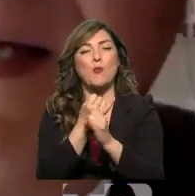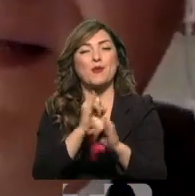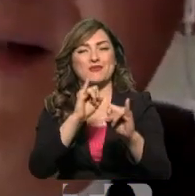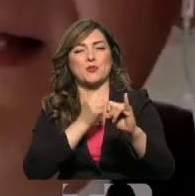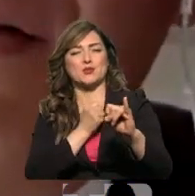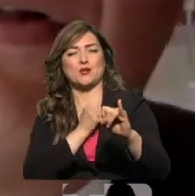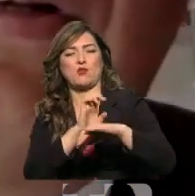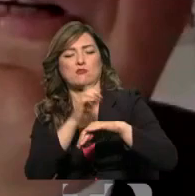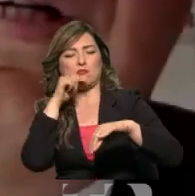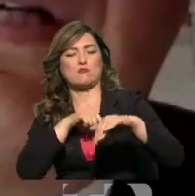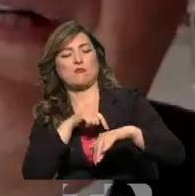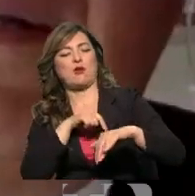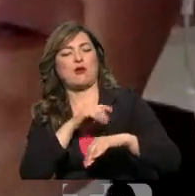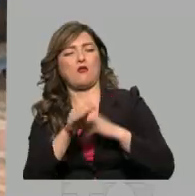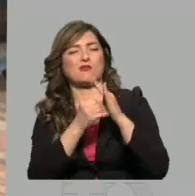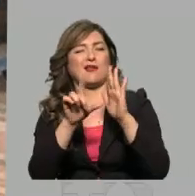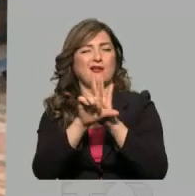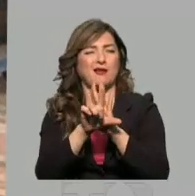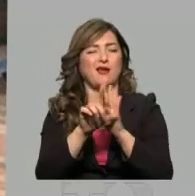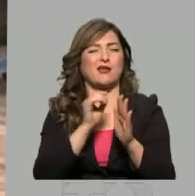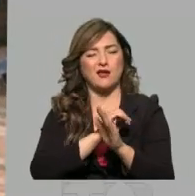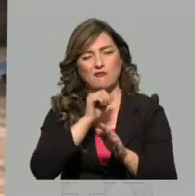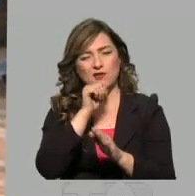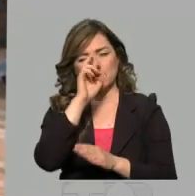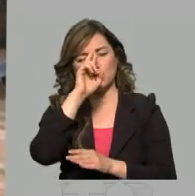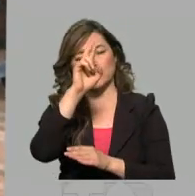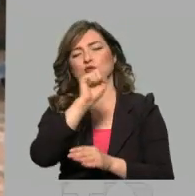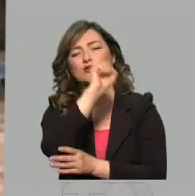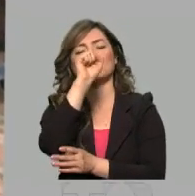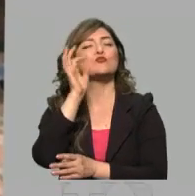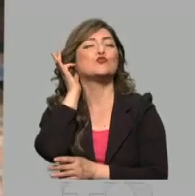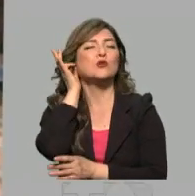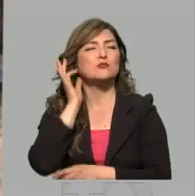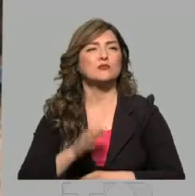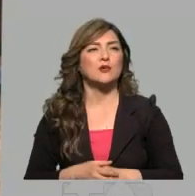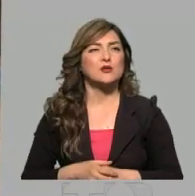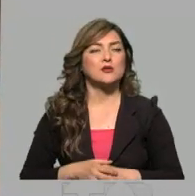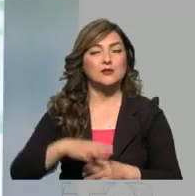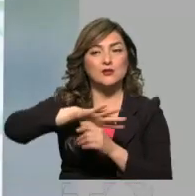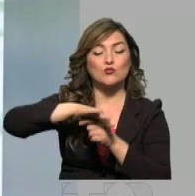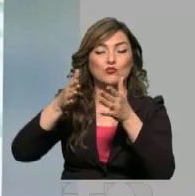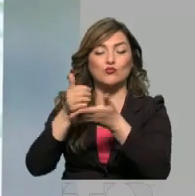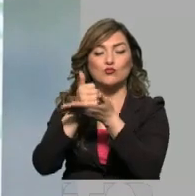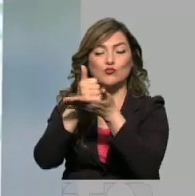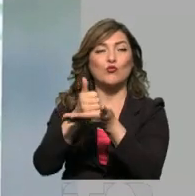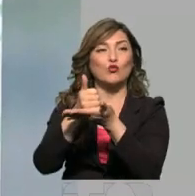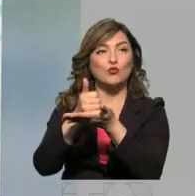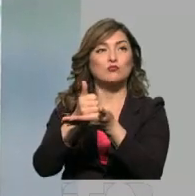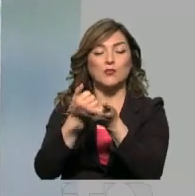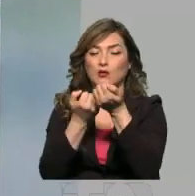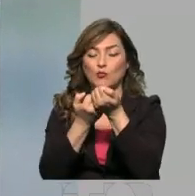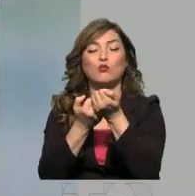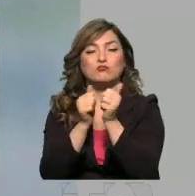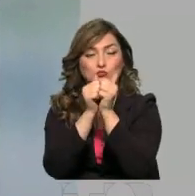embajador carlos berástegui afirma que el ecuador brinda acompañamiento a la ciudadana en guatemala a través del consulado y que se